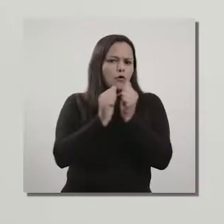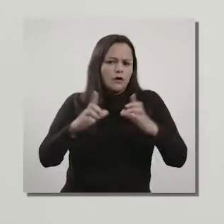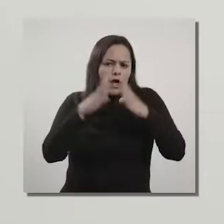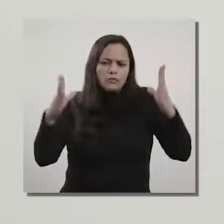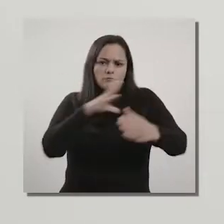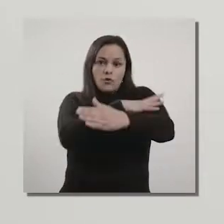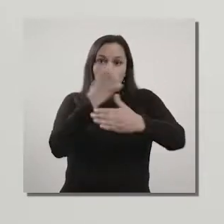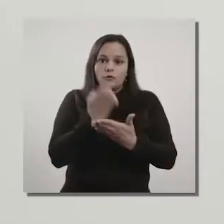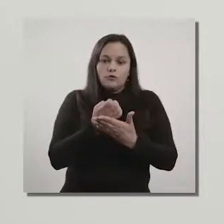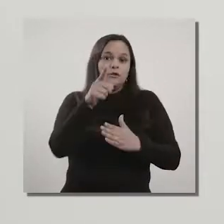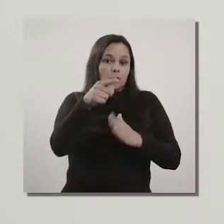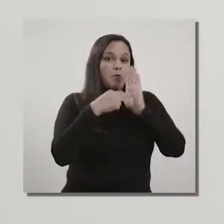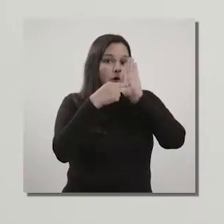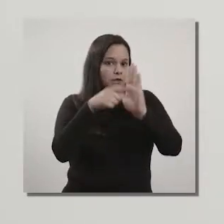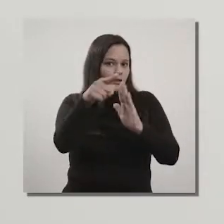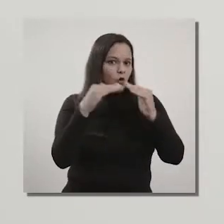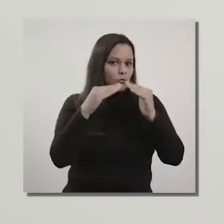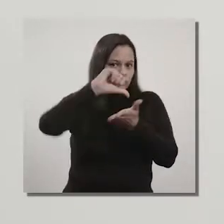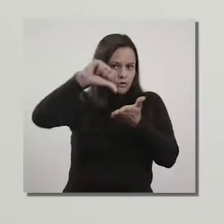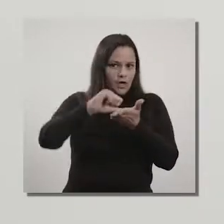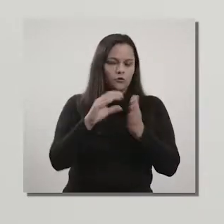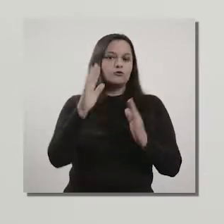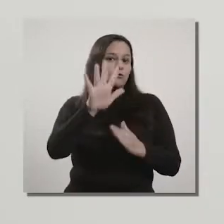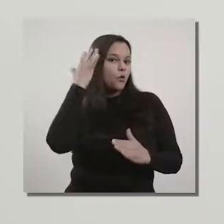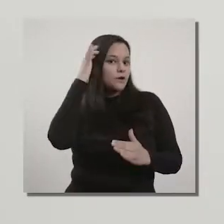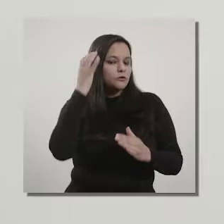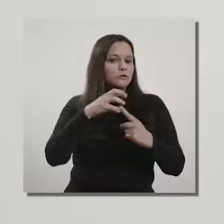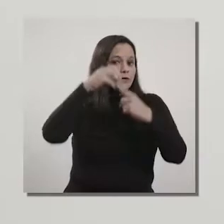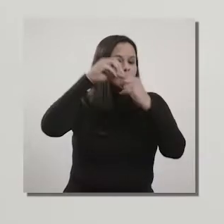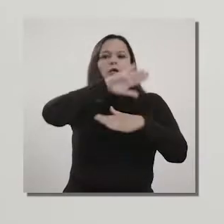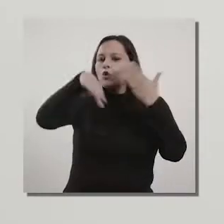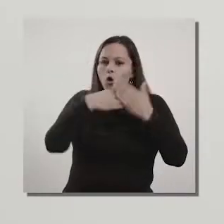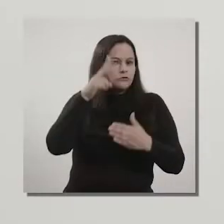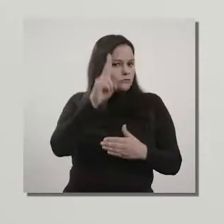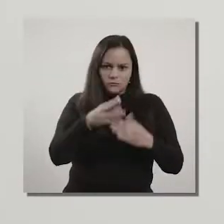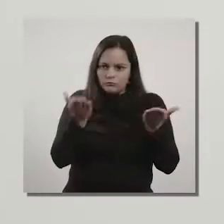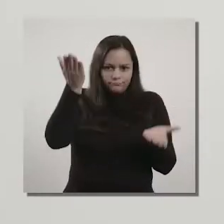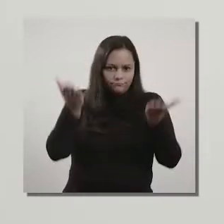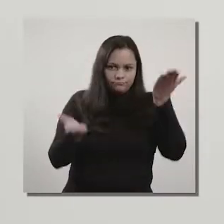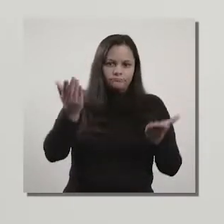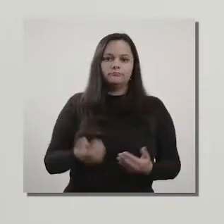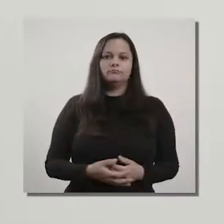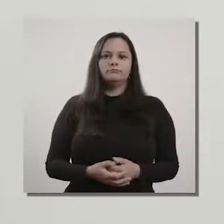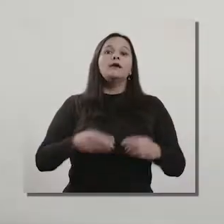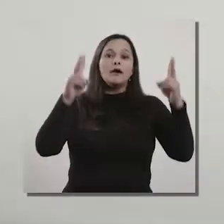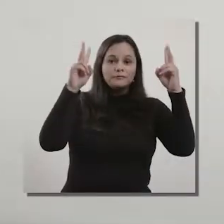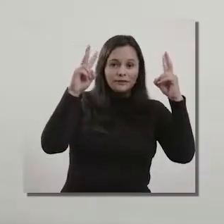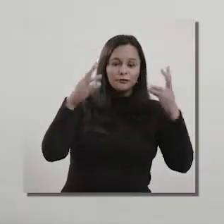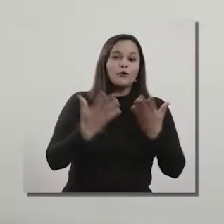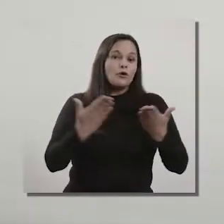los grandes poderes económicos, te muestra a ti como ciudadano su preocupación principal, es que todos tributemos en la justa medida.